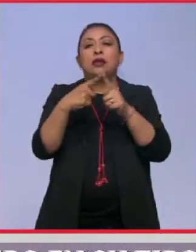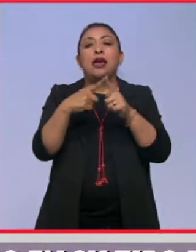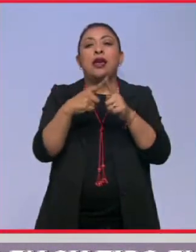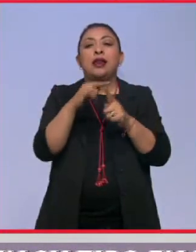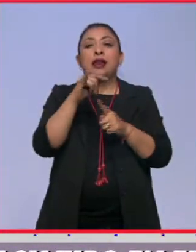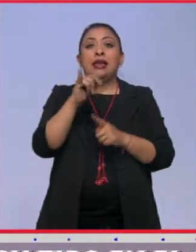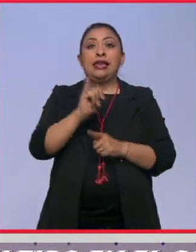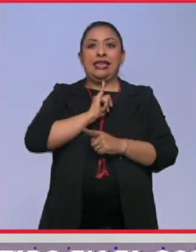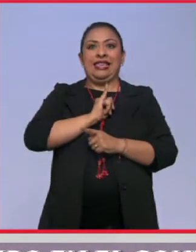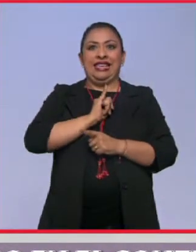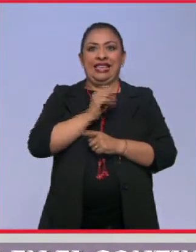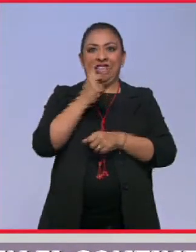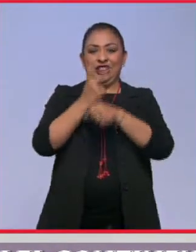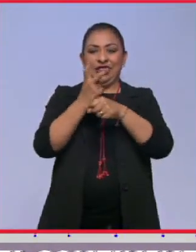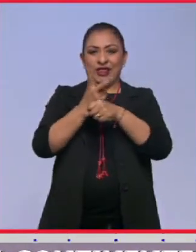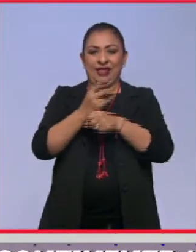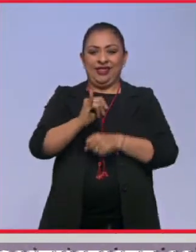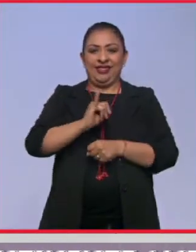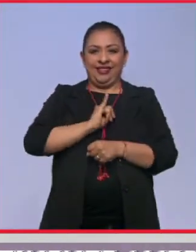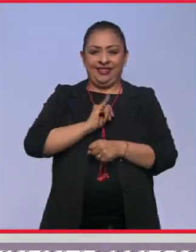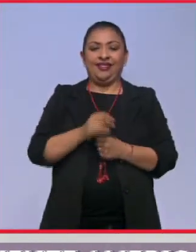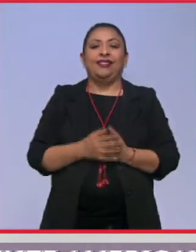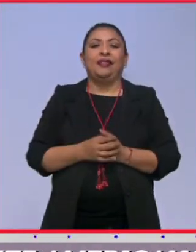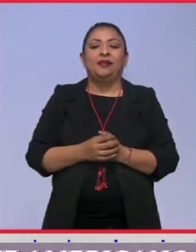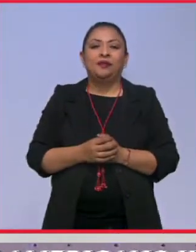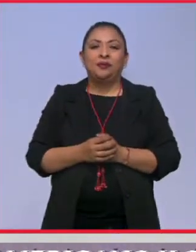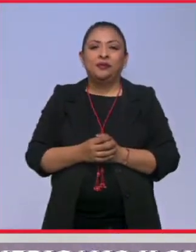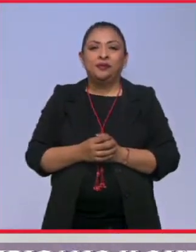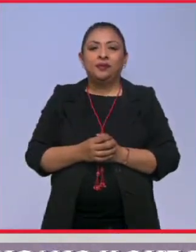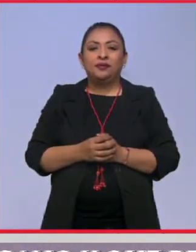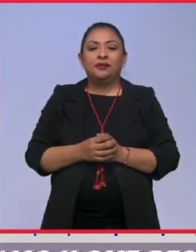2. Done properly.